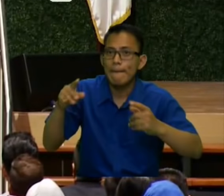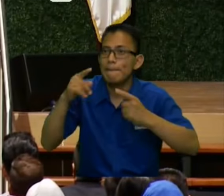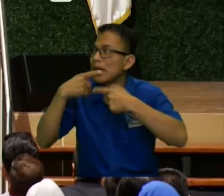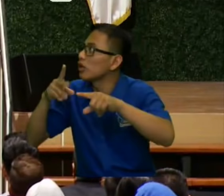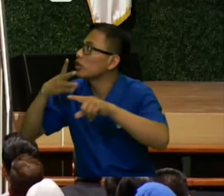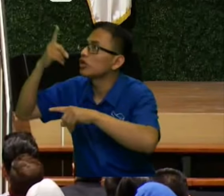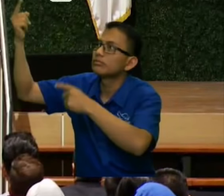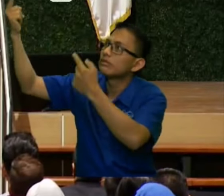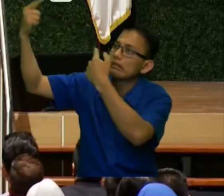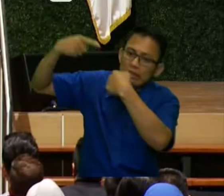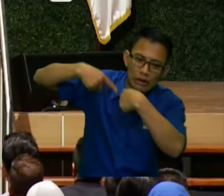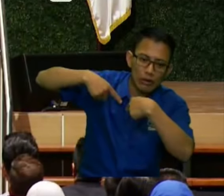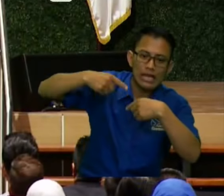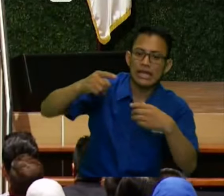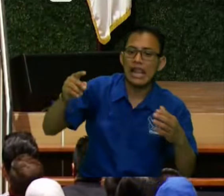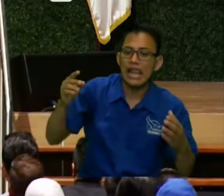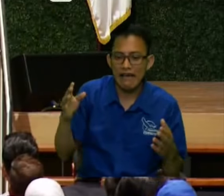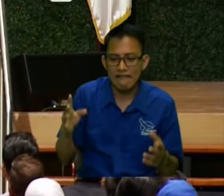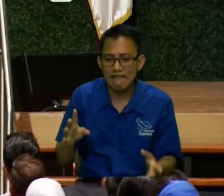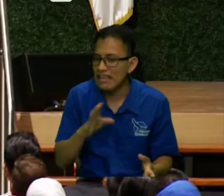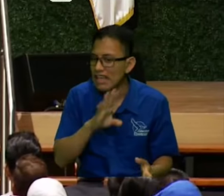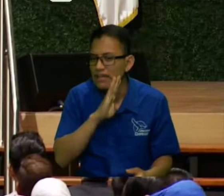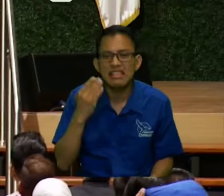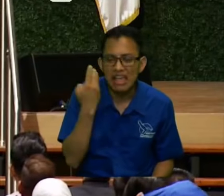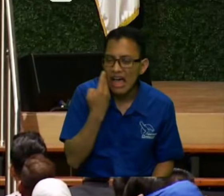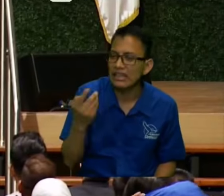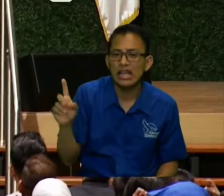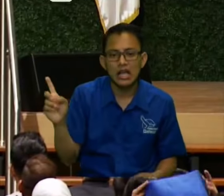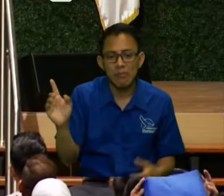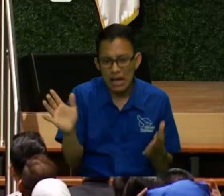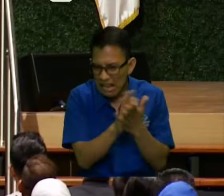para muerte. Y aquí estoy vivo.